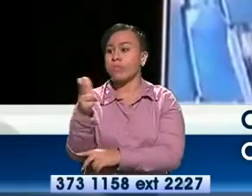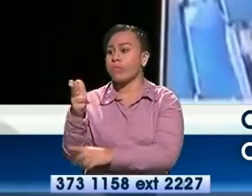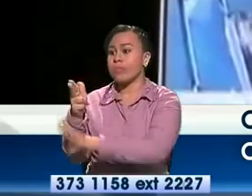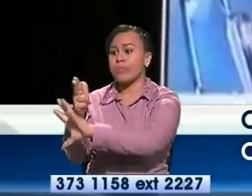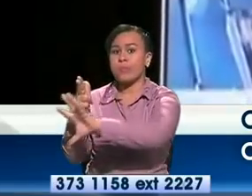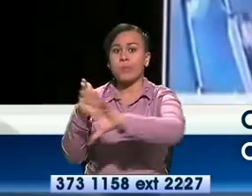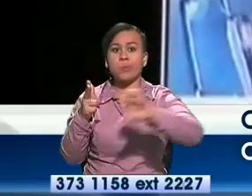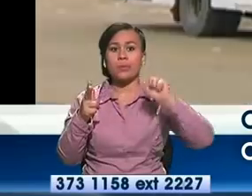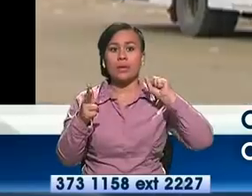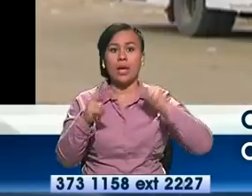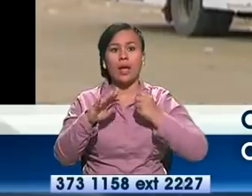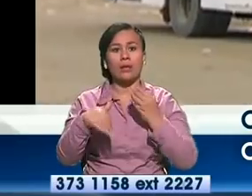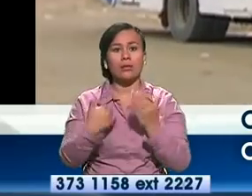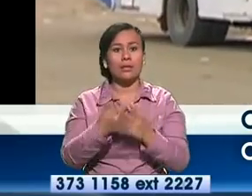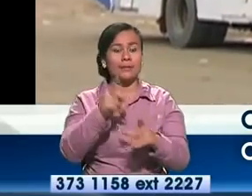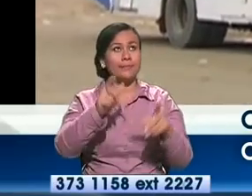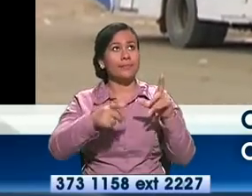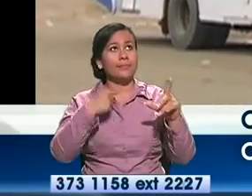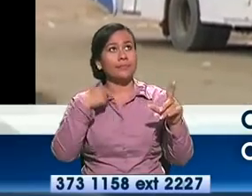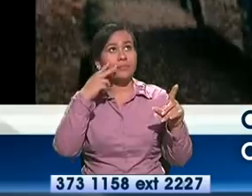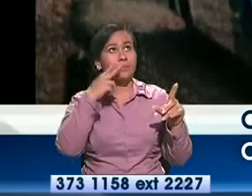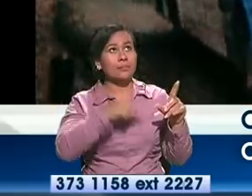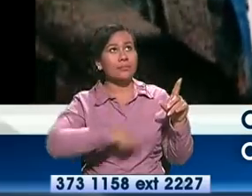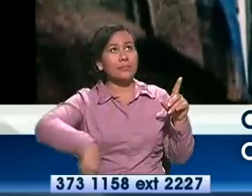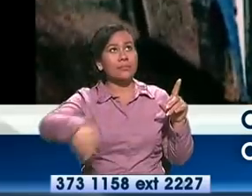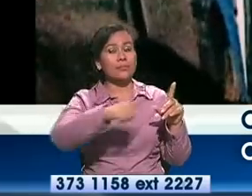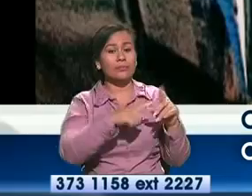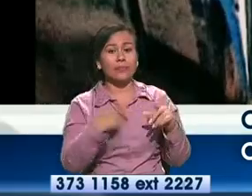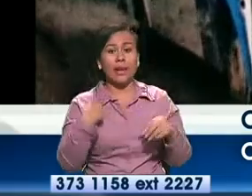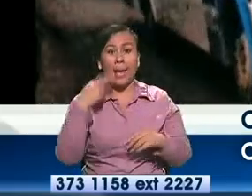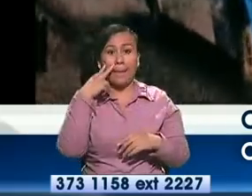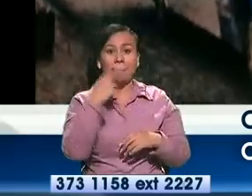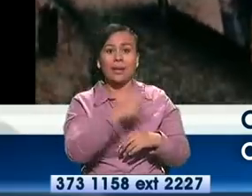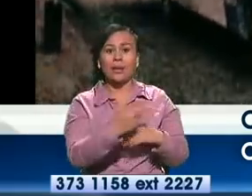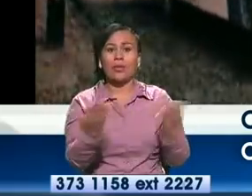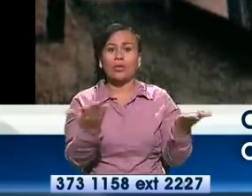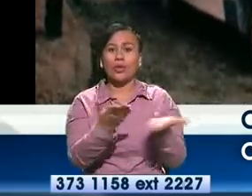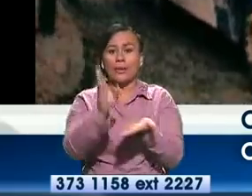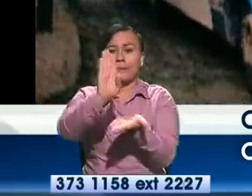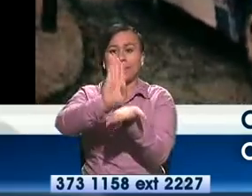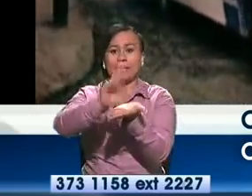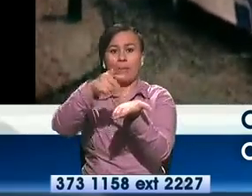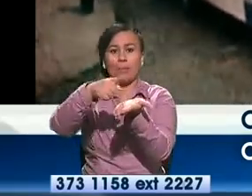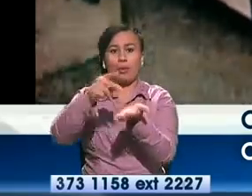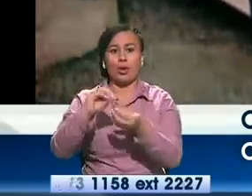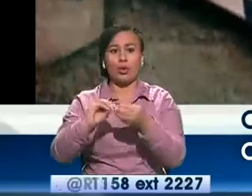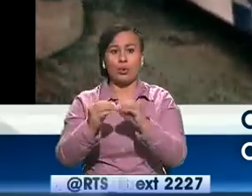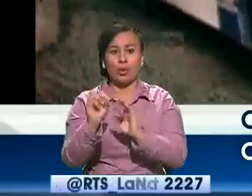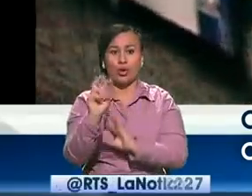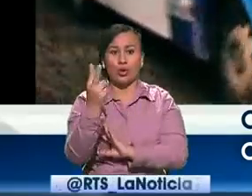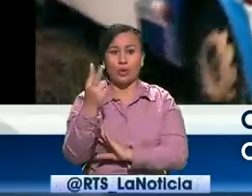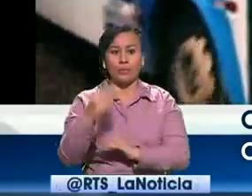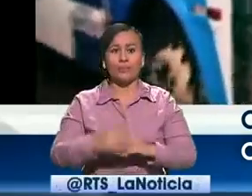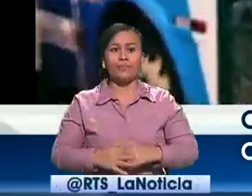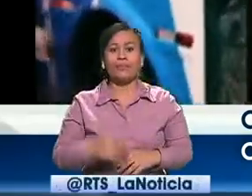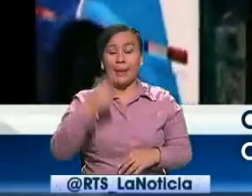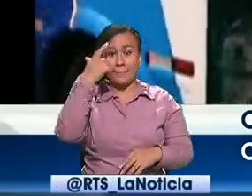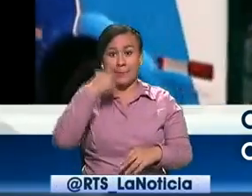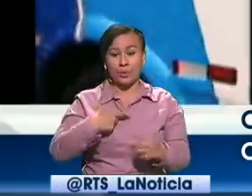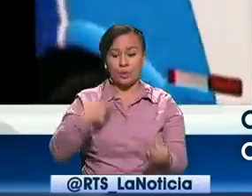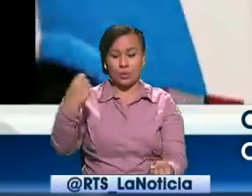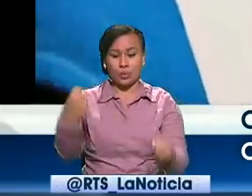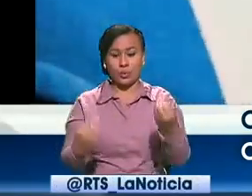y los asaltaron a todos los pasajeros y a él también. El hecho se registró en el bloque 2 de Bastión Popular. Los conductores de la línea